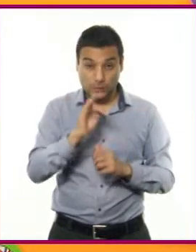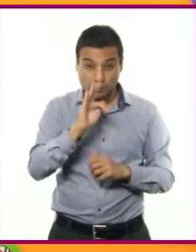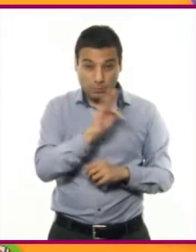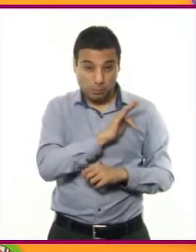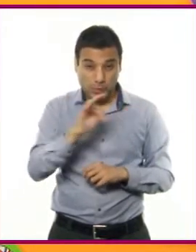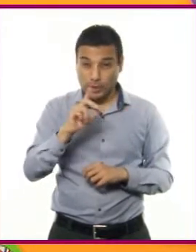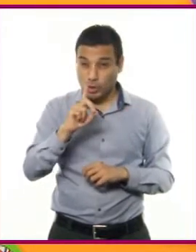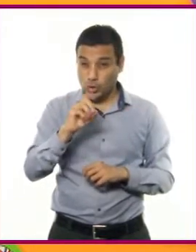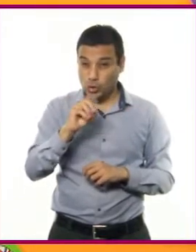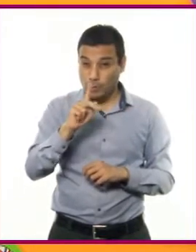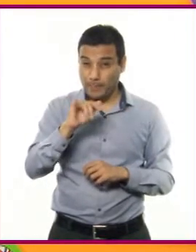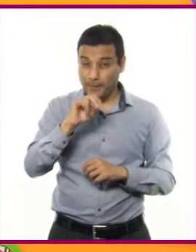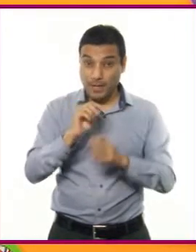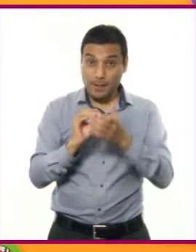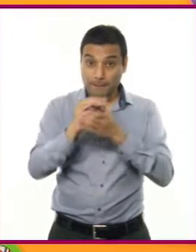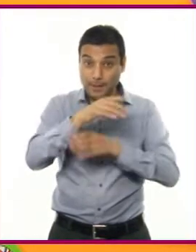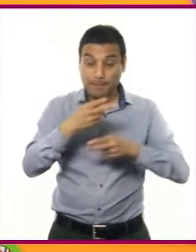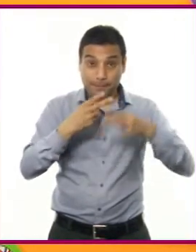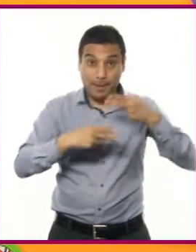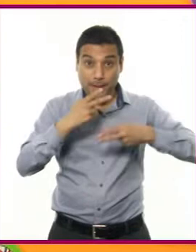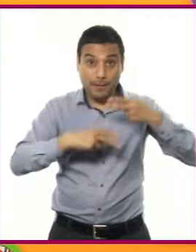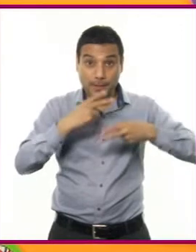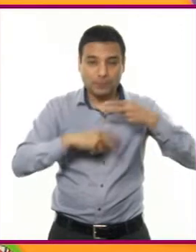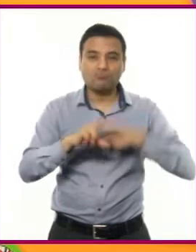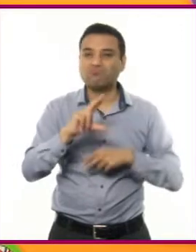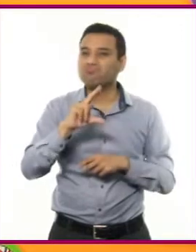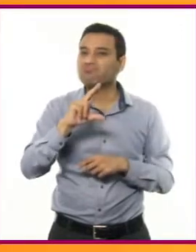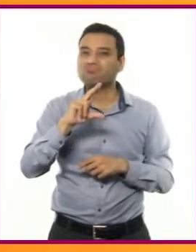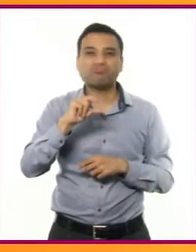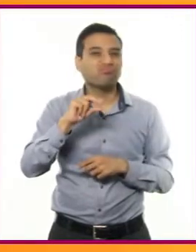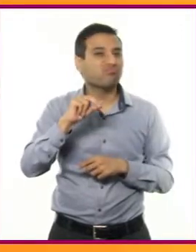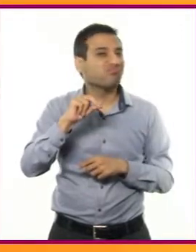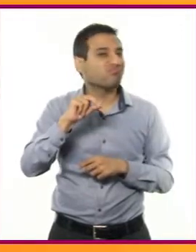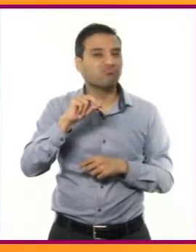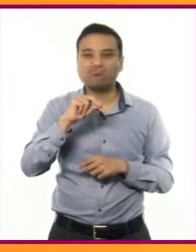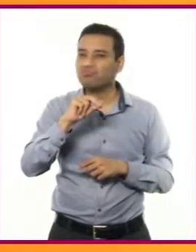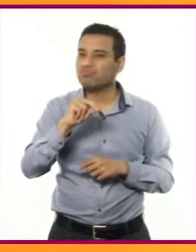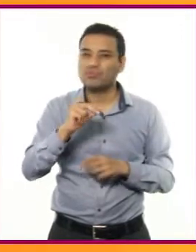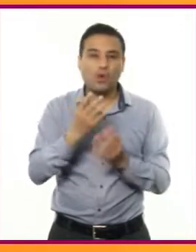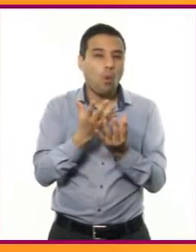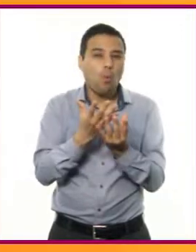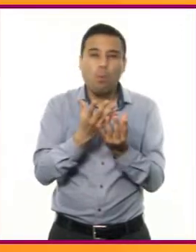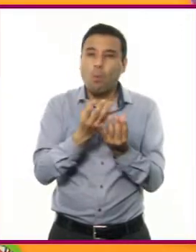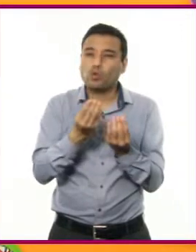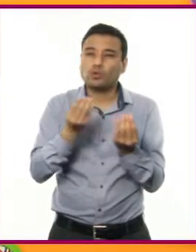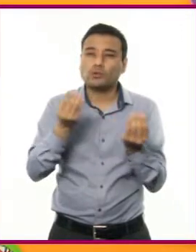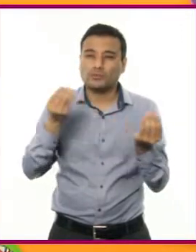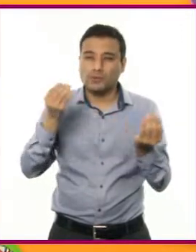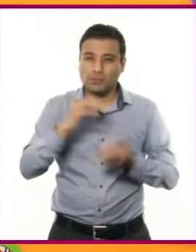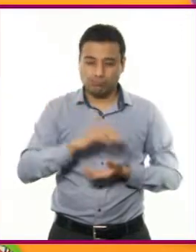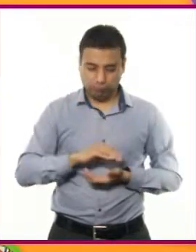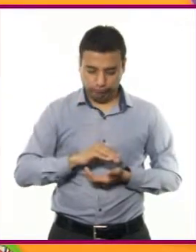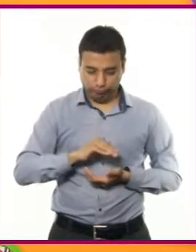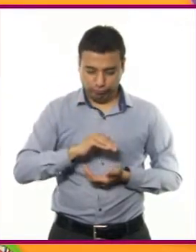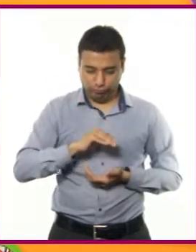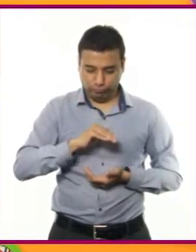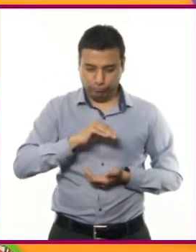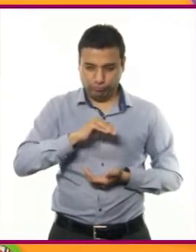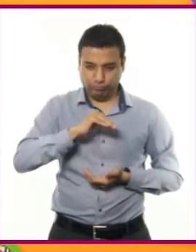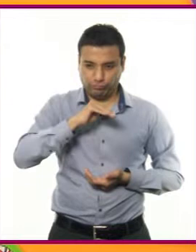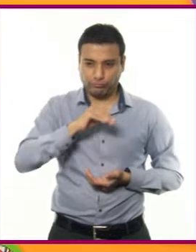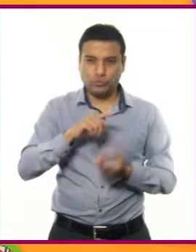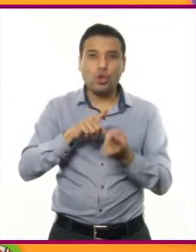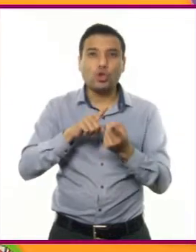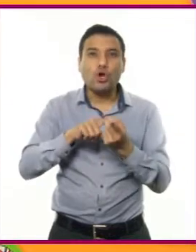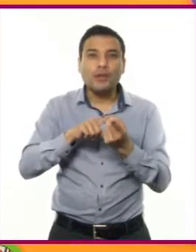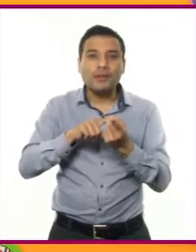dopamina, lo que genera la acumulación de grandes cantidades del neurotransmisor en el espacio que se encuentra